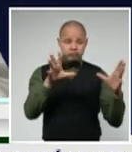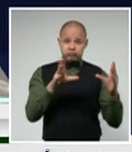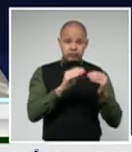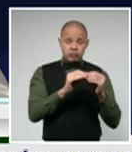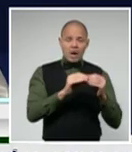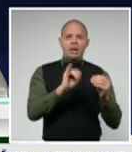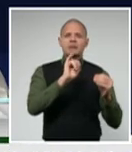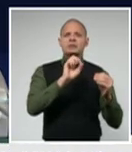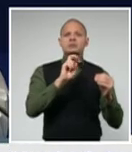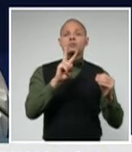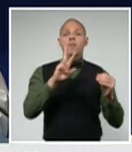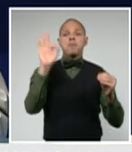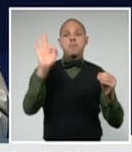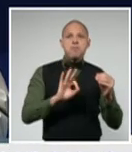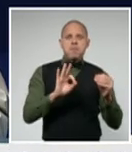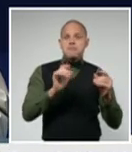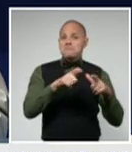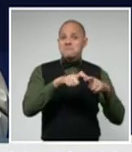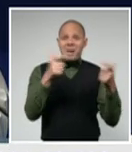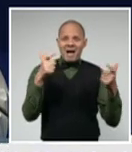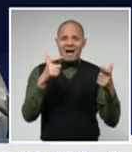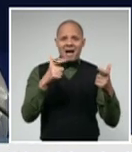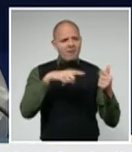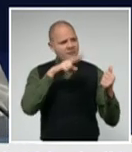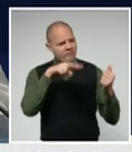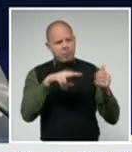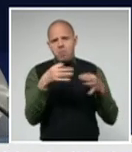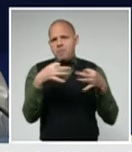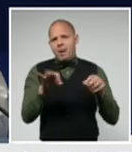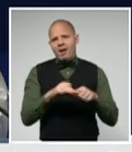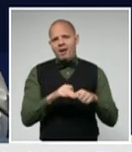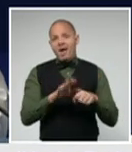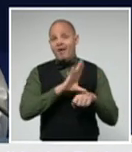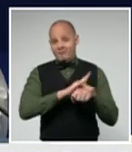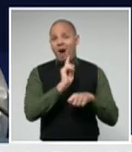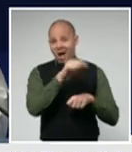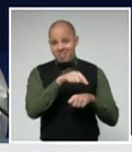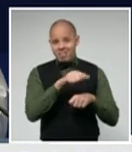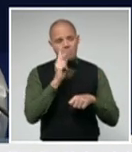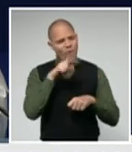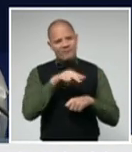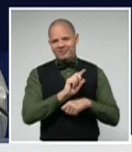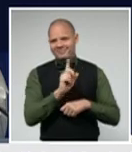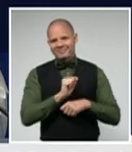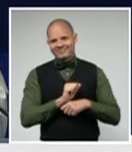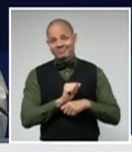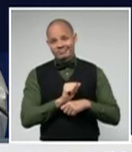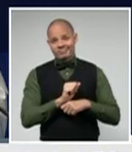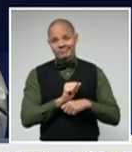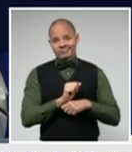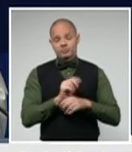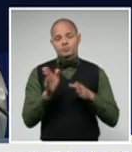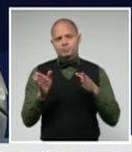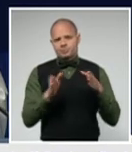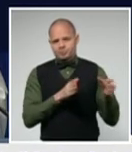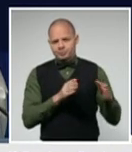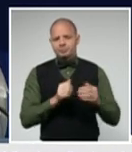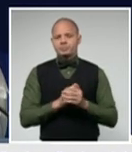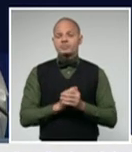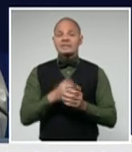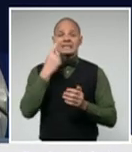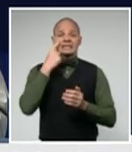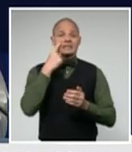estado asintomáticos en el momento que se ha hecho el diagnóstico. Si vemos esto en los últimos 15 días, pues se